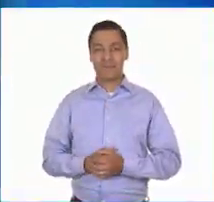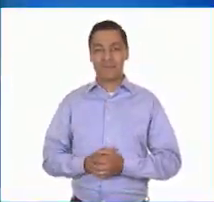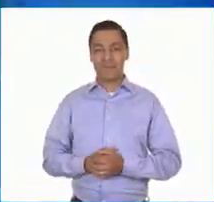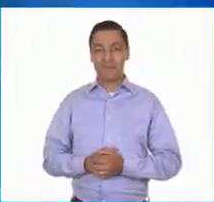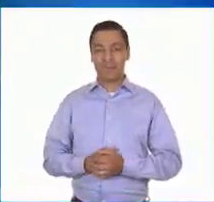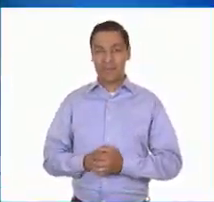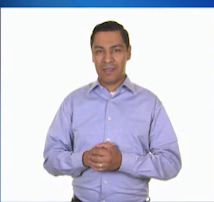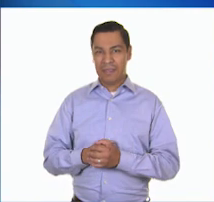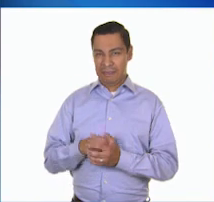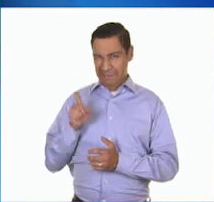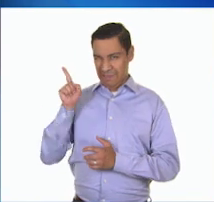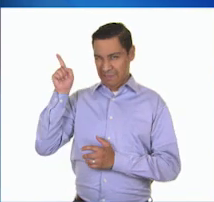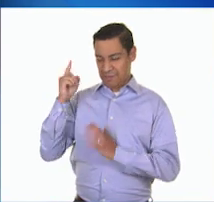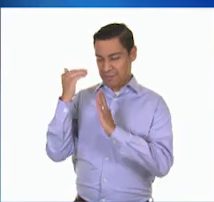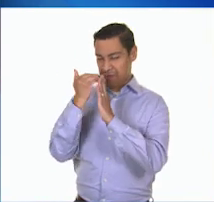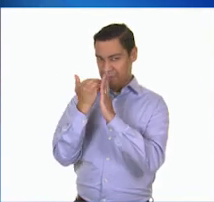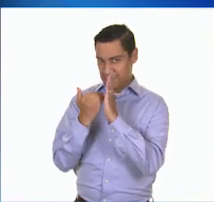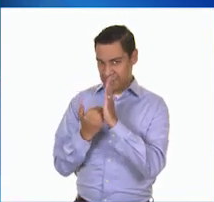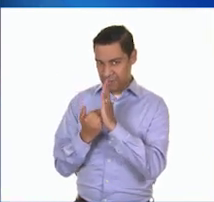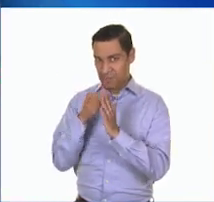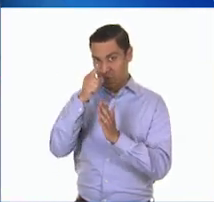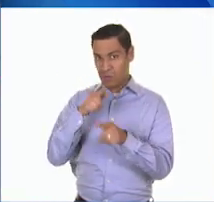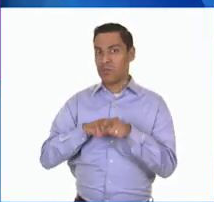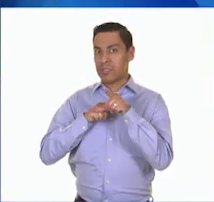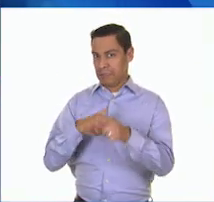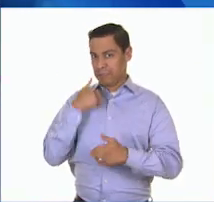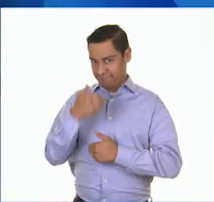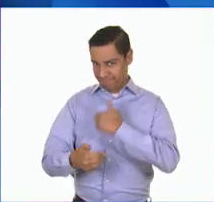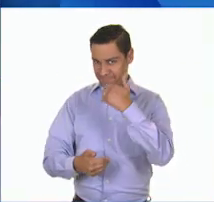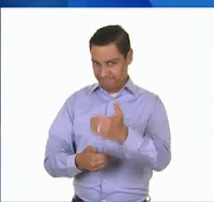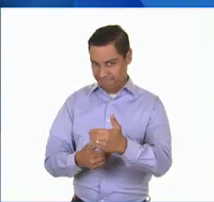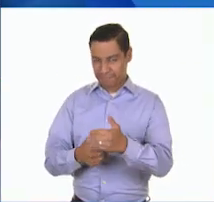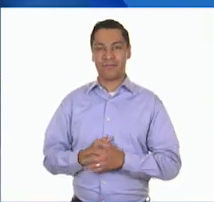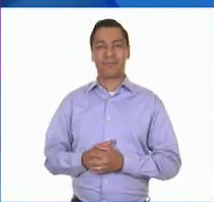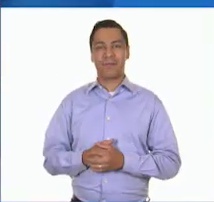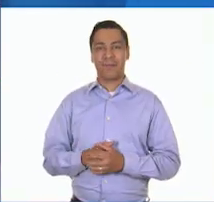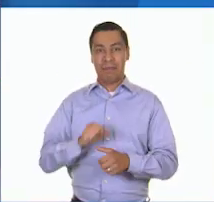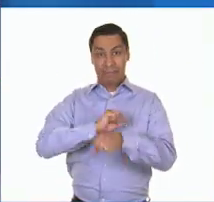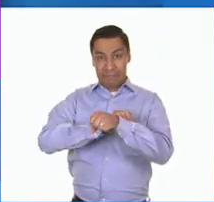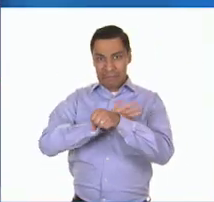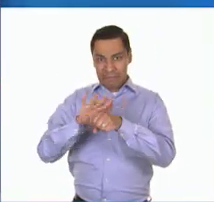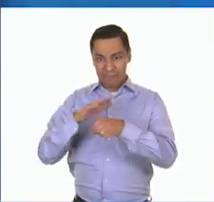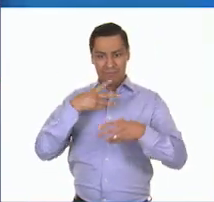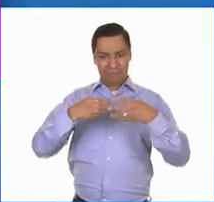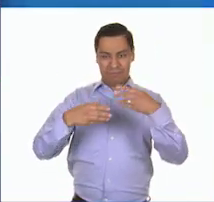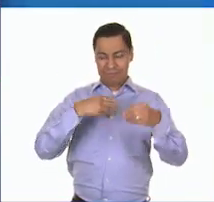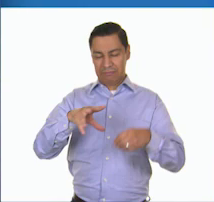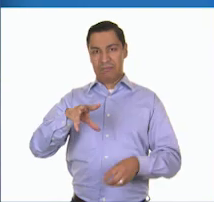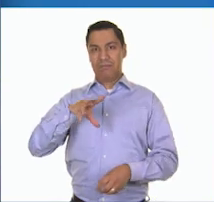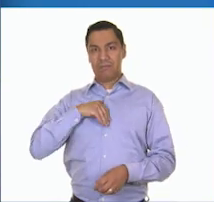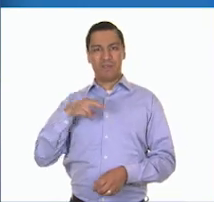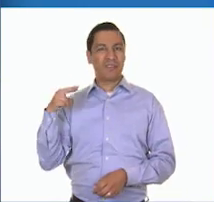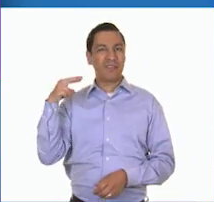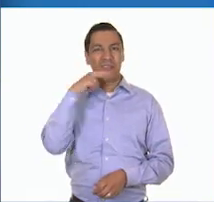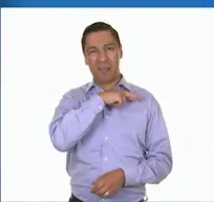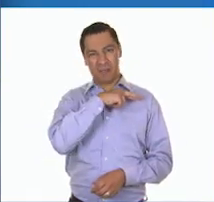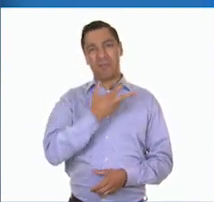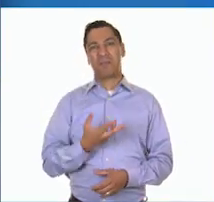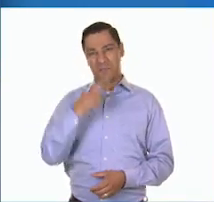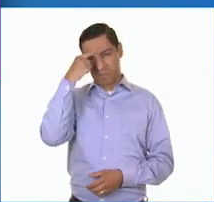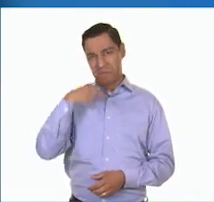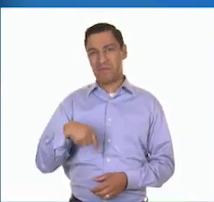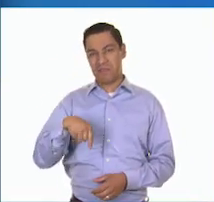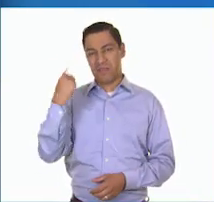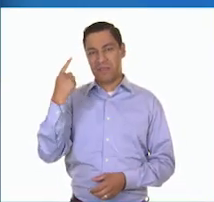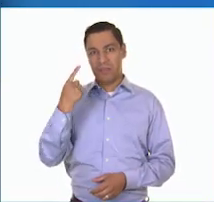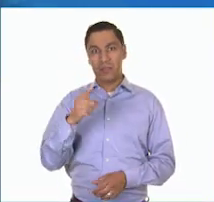Buenas prácticas para seguir adelante. Como todos sabemos, la COVID-19 es una enfermedad que se contagia muy fácilmente entre las